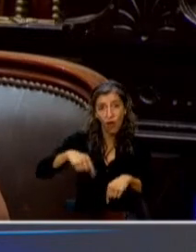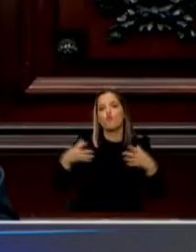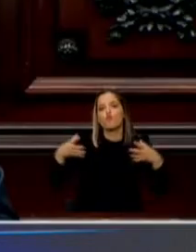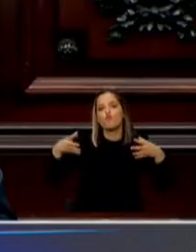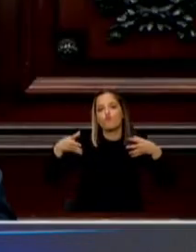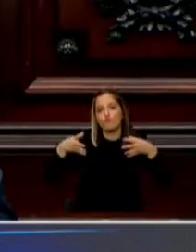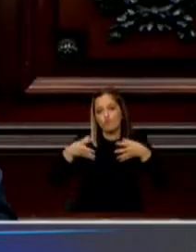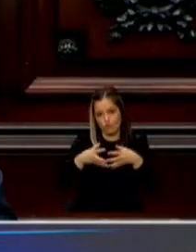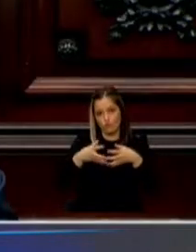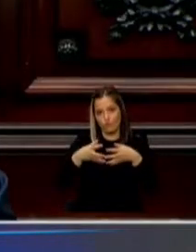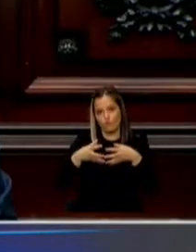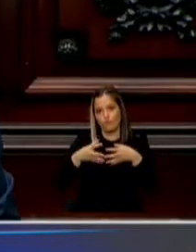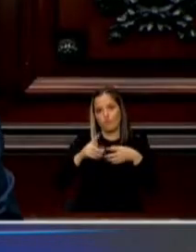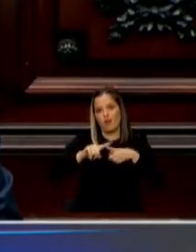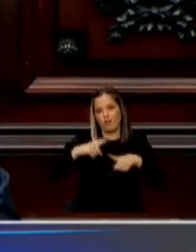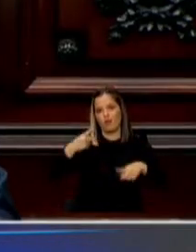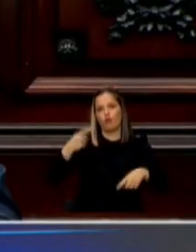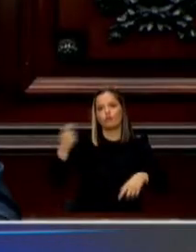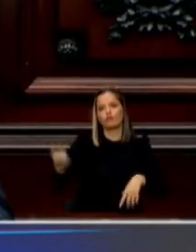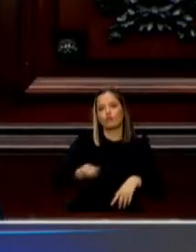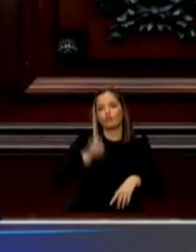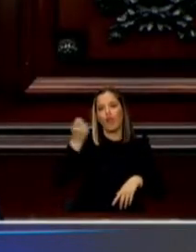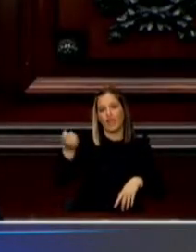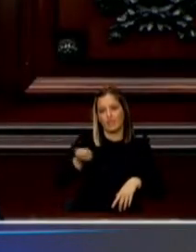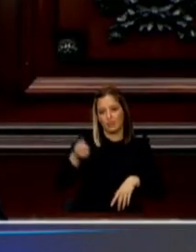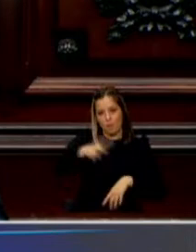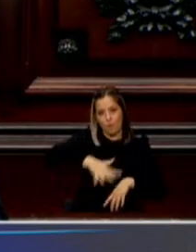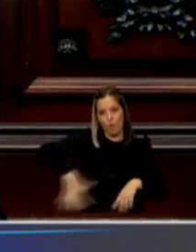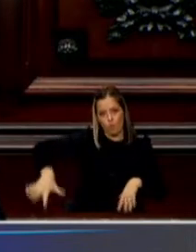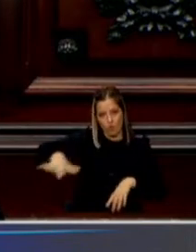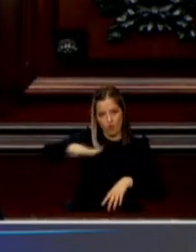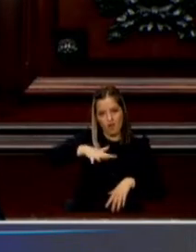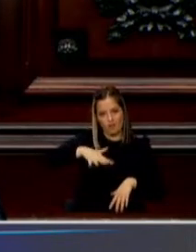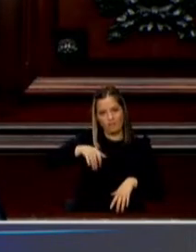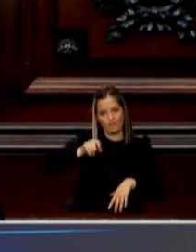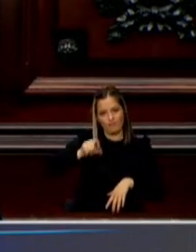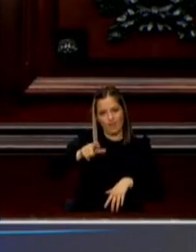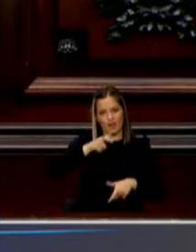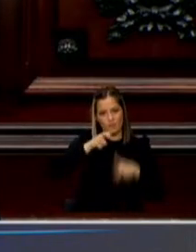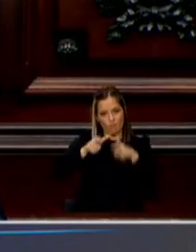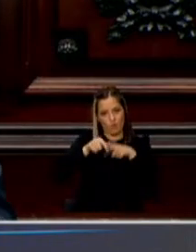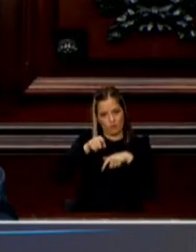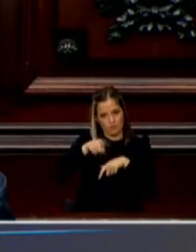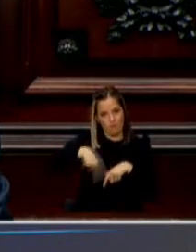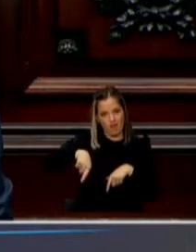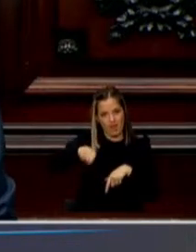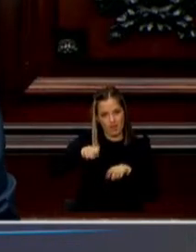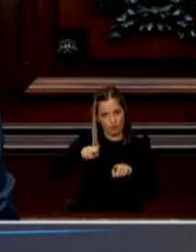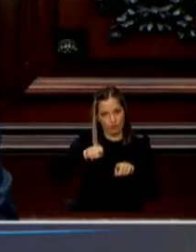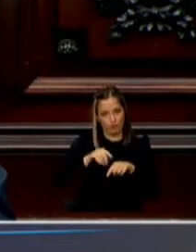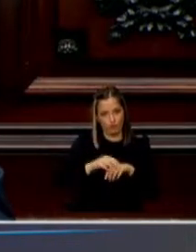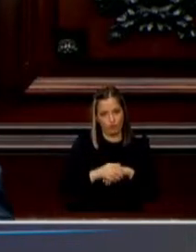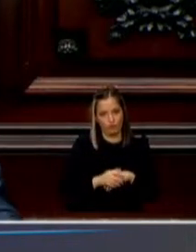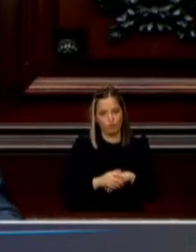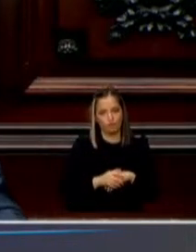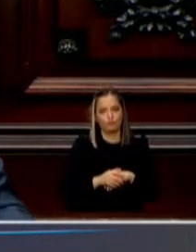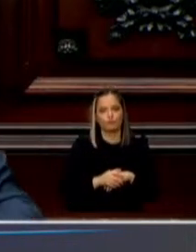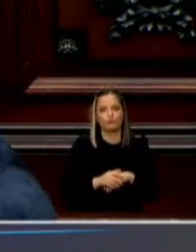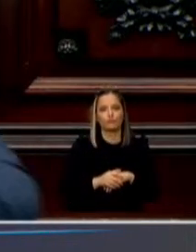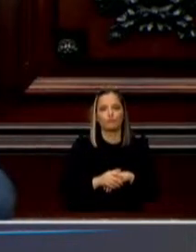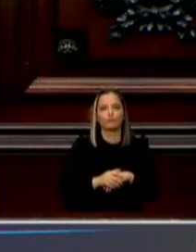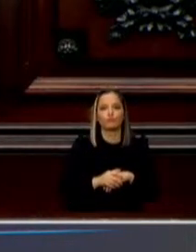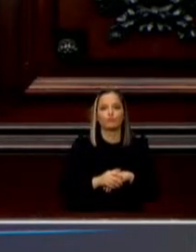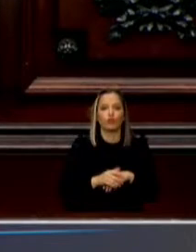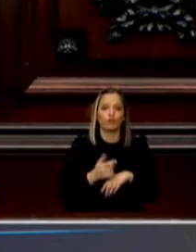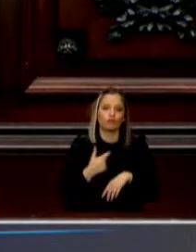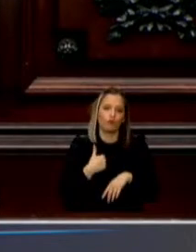gobernadores, quienes apoyan generalmente los intendentes y los gobernadores, claro, son los que tienen casi las seguras chances de ganar la interna. Sí. Por lo tanto,